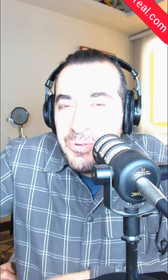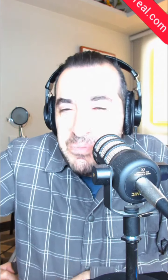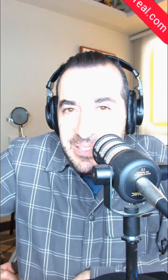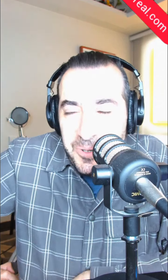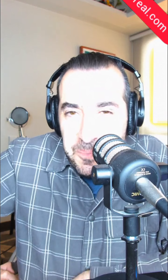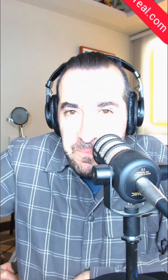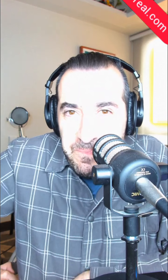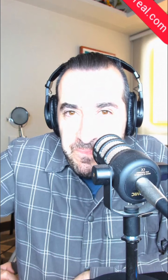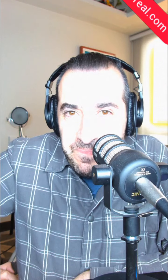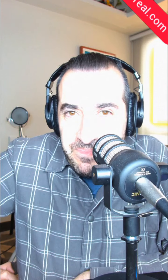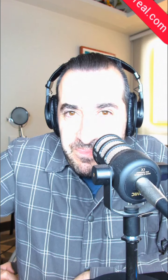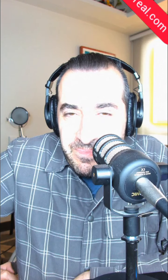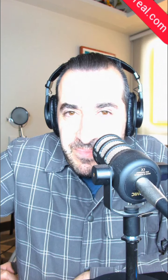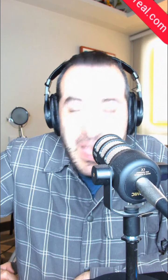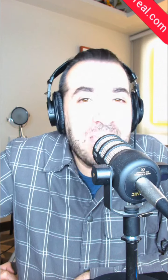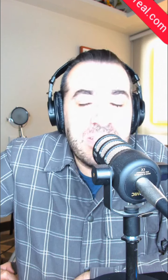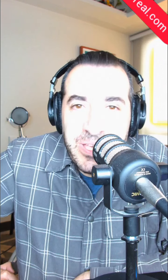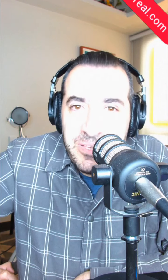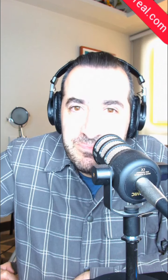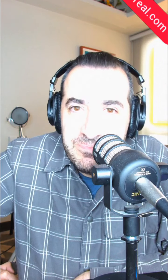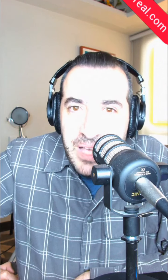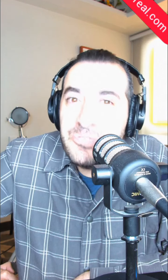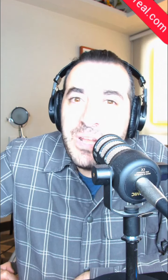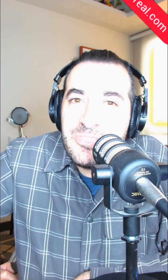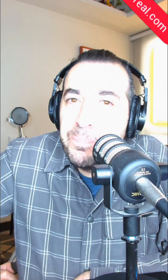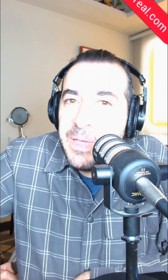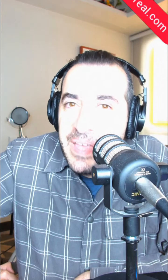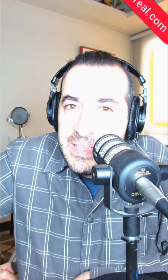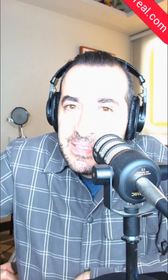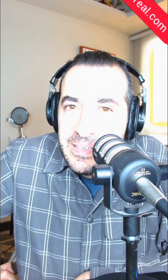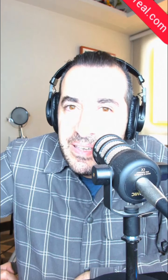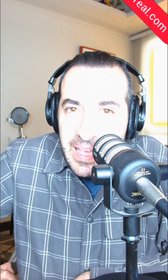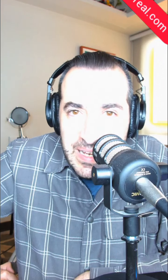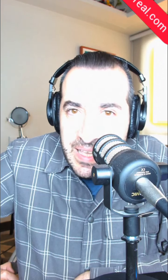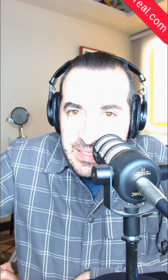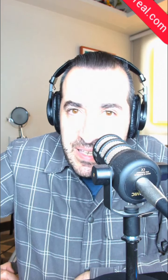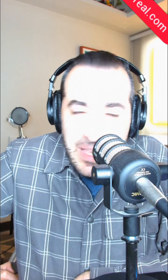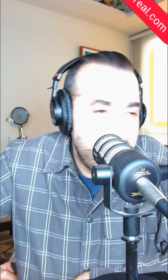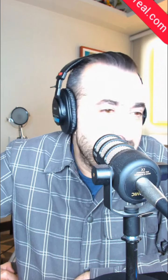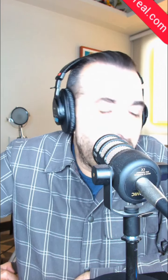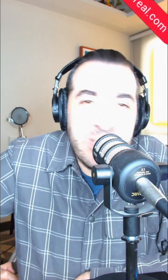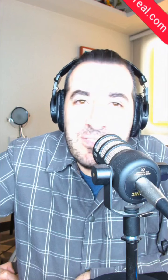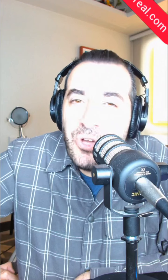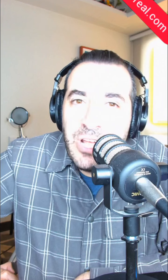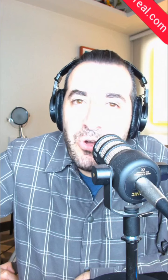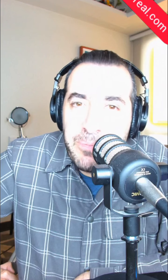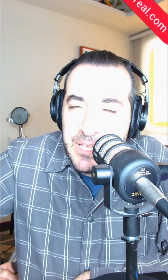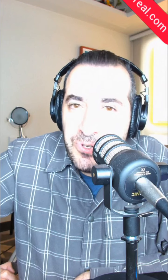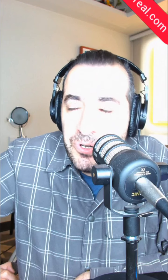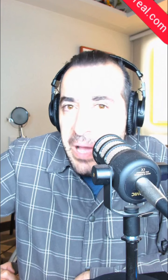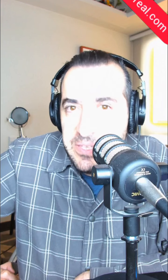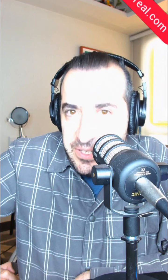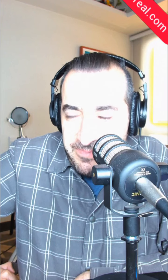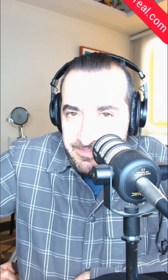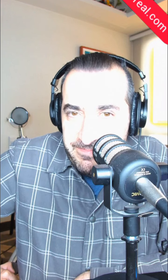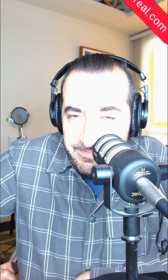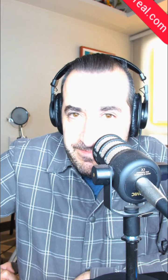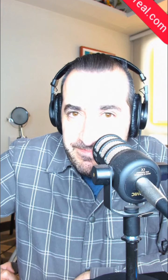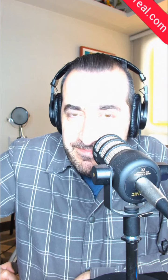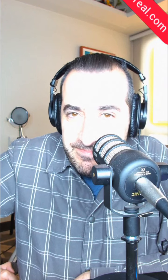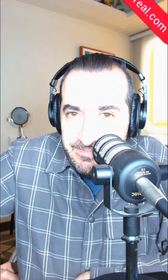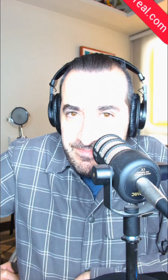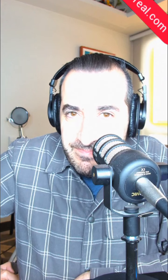del movimiento. Cállense. Es una estupidez el que se cuestione lo que pasó con Mayer.